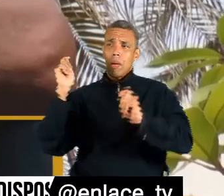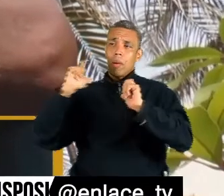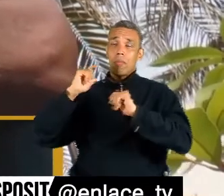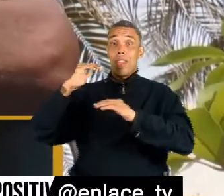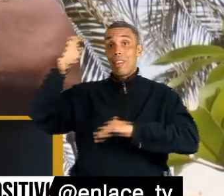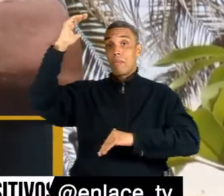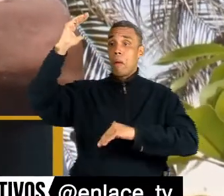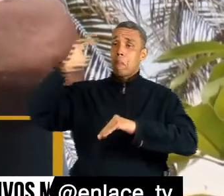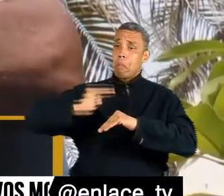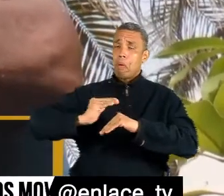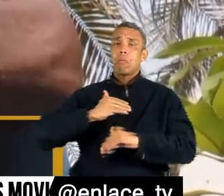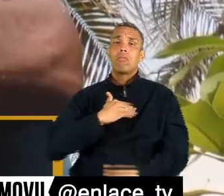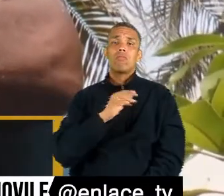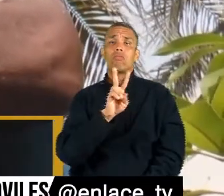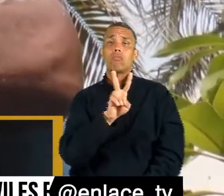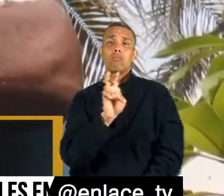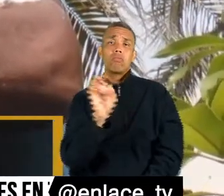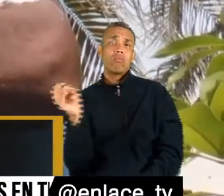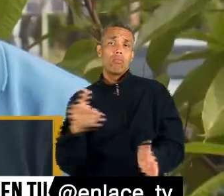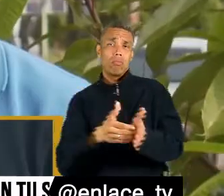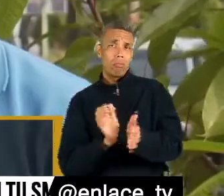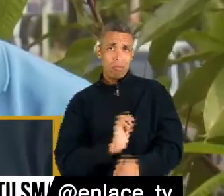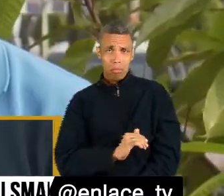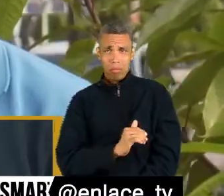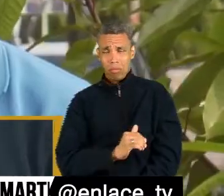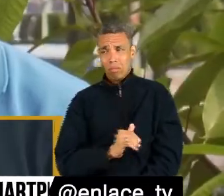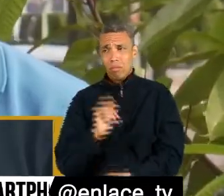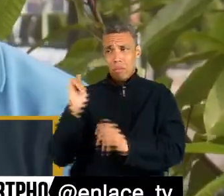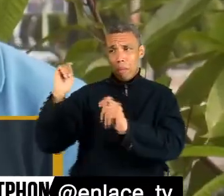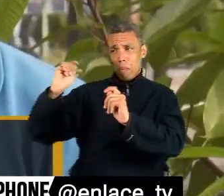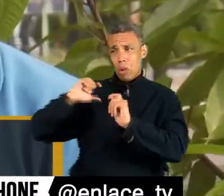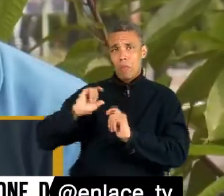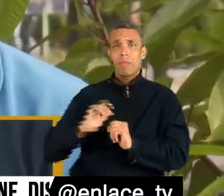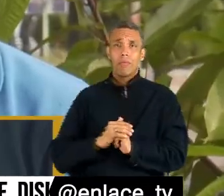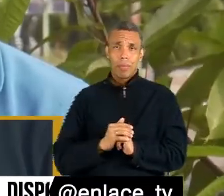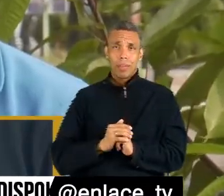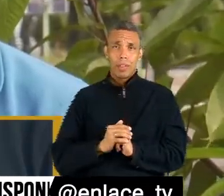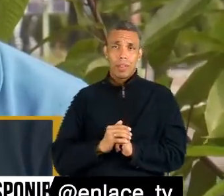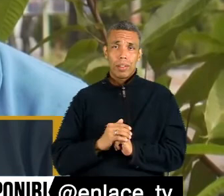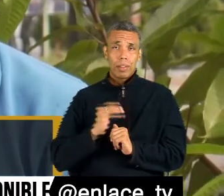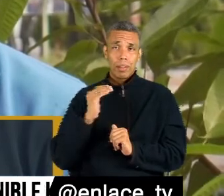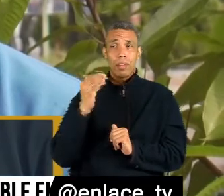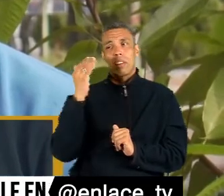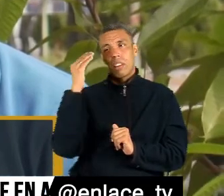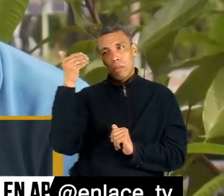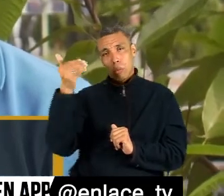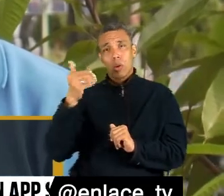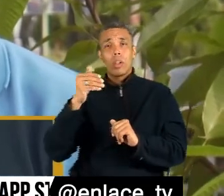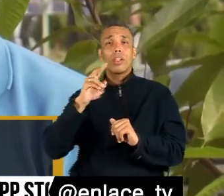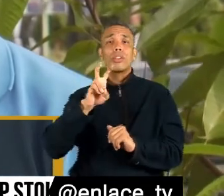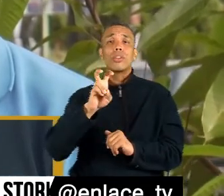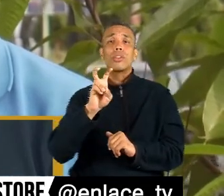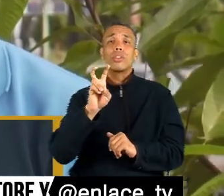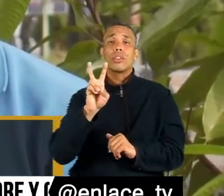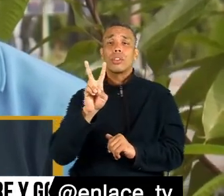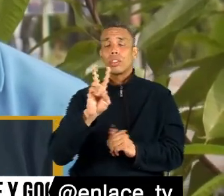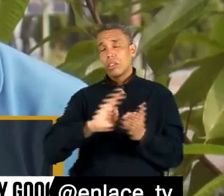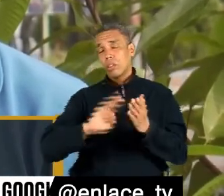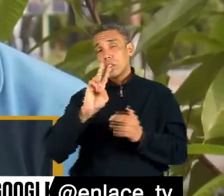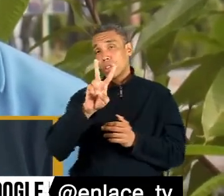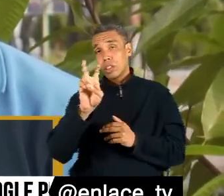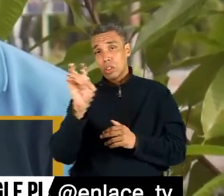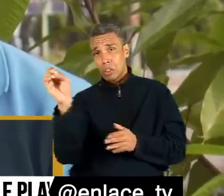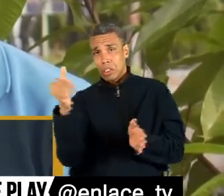270 mil pesos, y llegó el caso que también me quitaron esos 270 mil pesos y ahorita mismo no